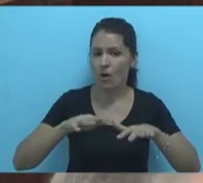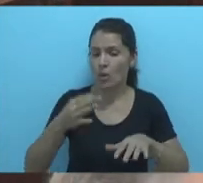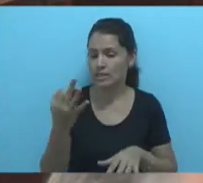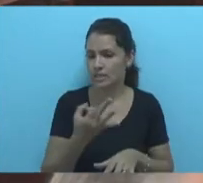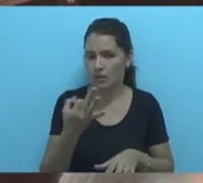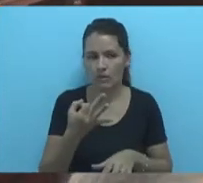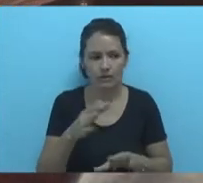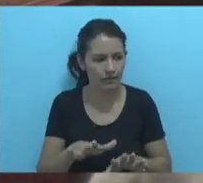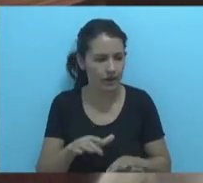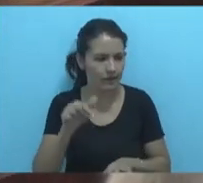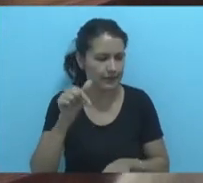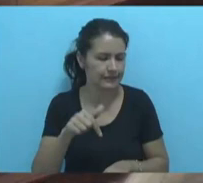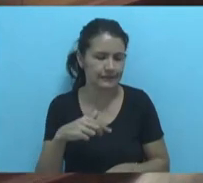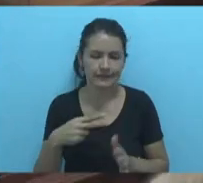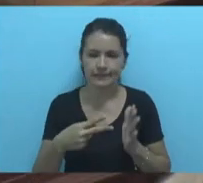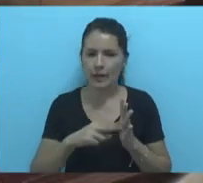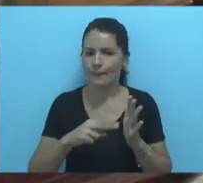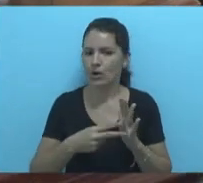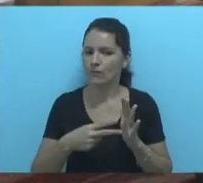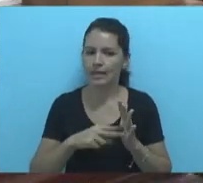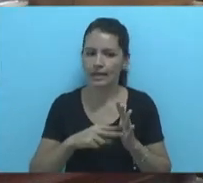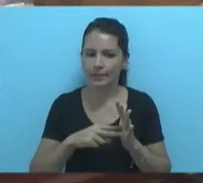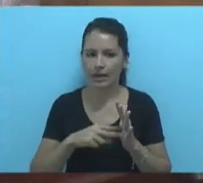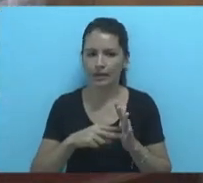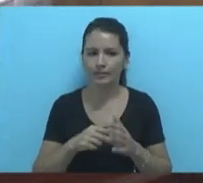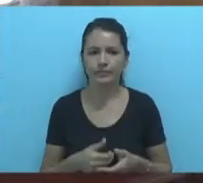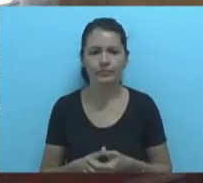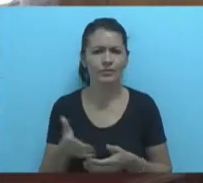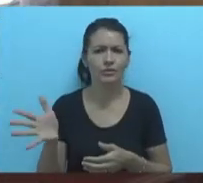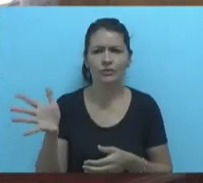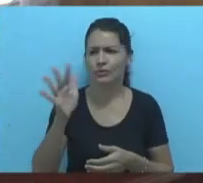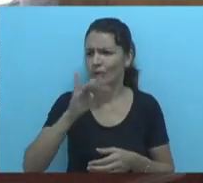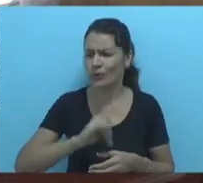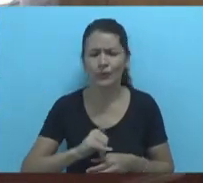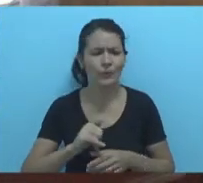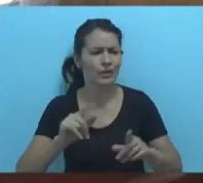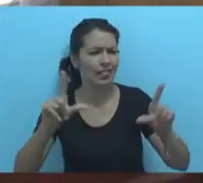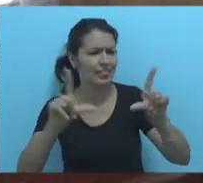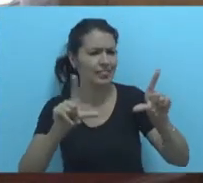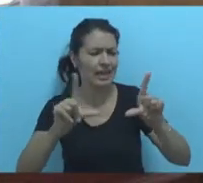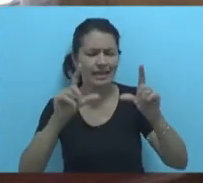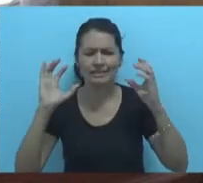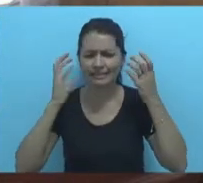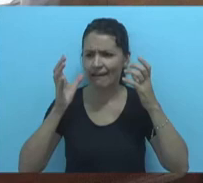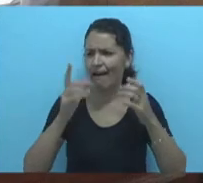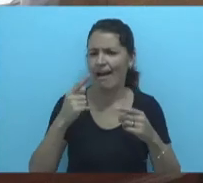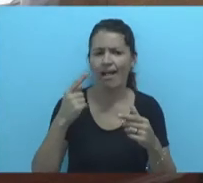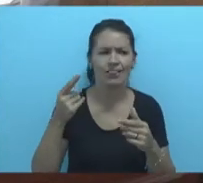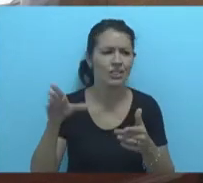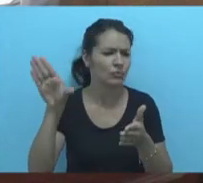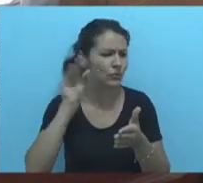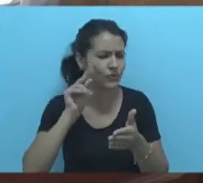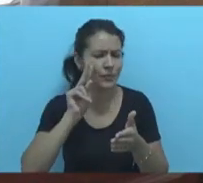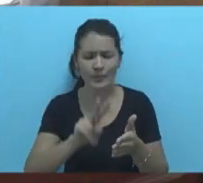la creciente ola de inseguridad y de hechos delictivos que estamos viendo todos los días en los medios de comunicación en general, pero sobre todo